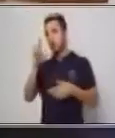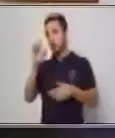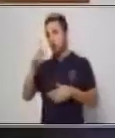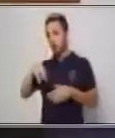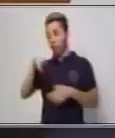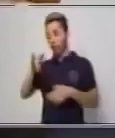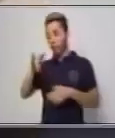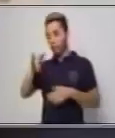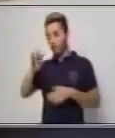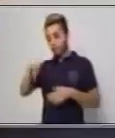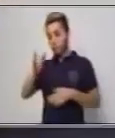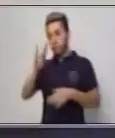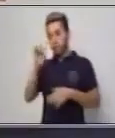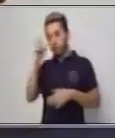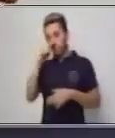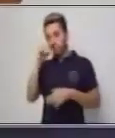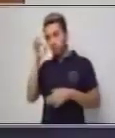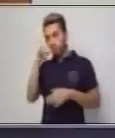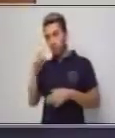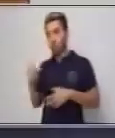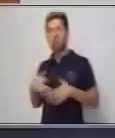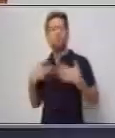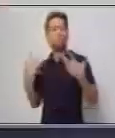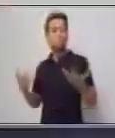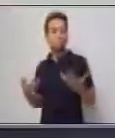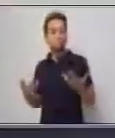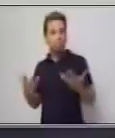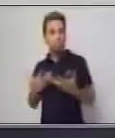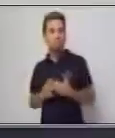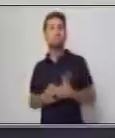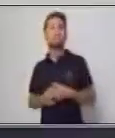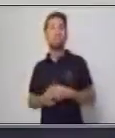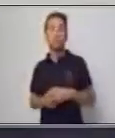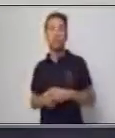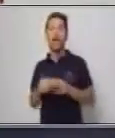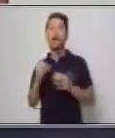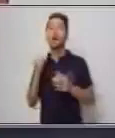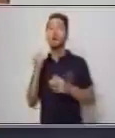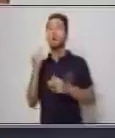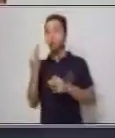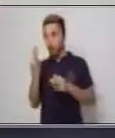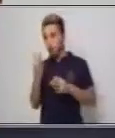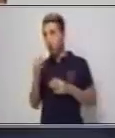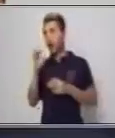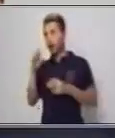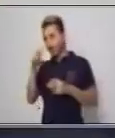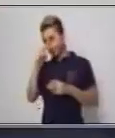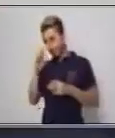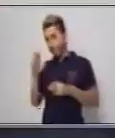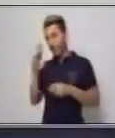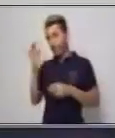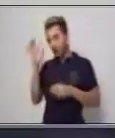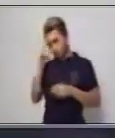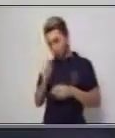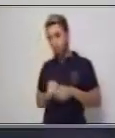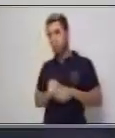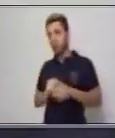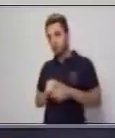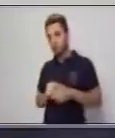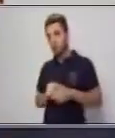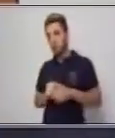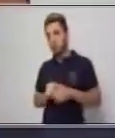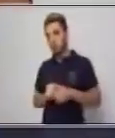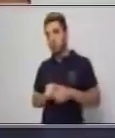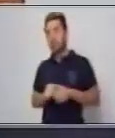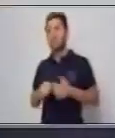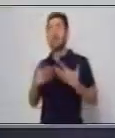compuestos. Los números compuestos se definen de la siguiente manera. Son los números enteros, o sea, no poseen decimales, son los números